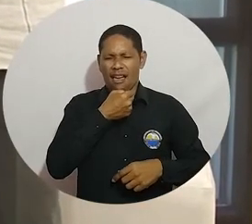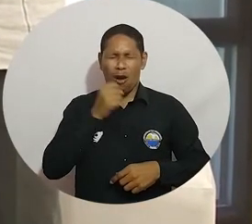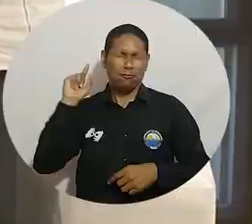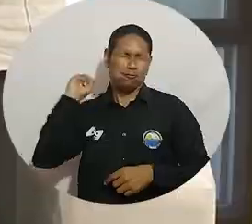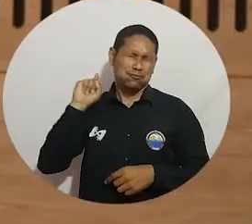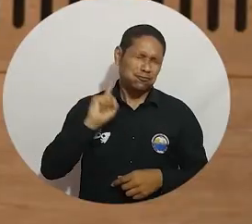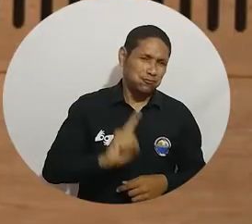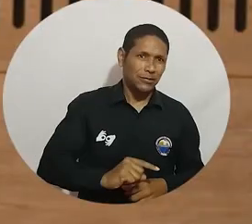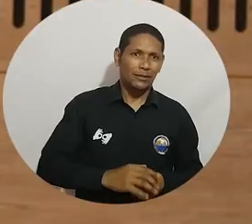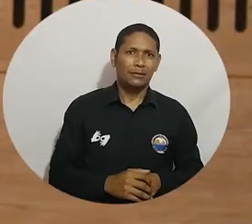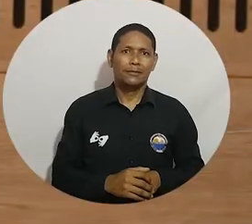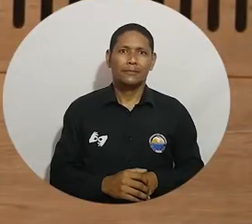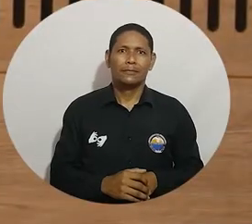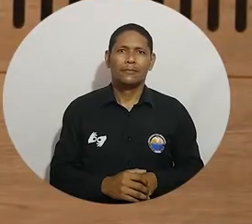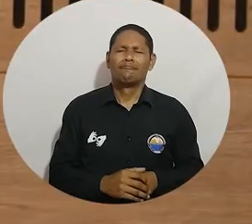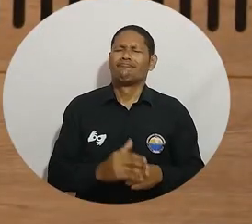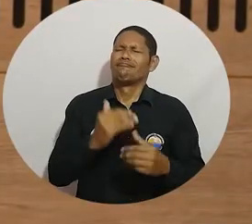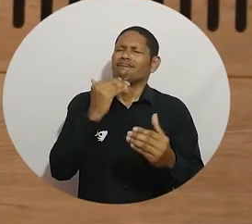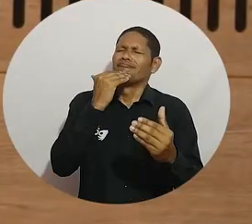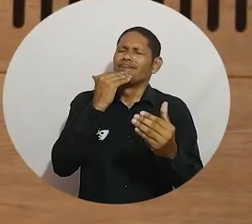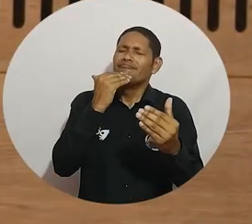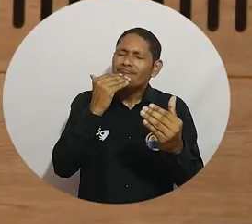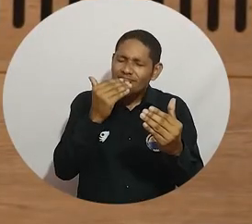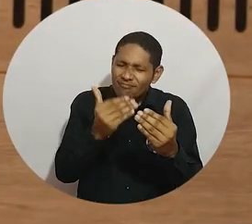Salja Jr. Estoy muy agradecido